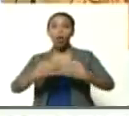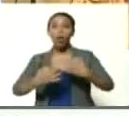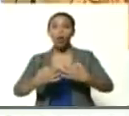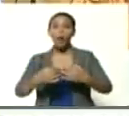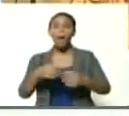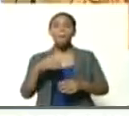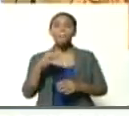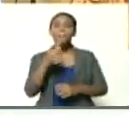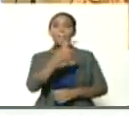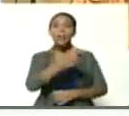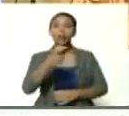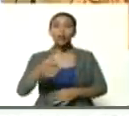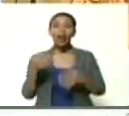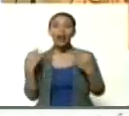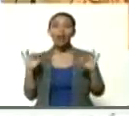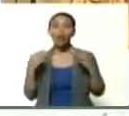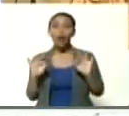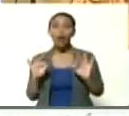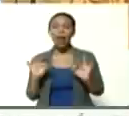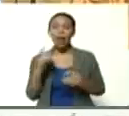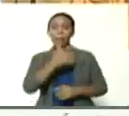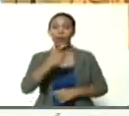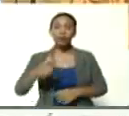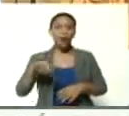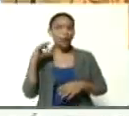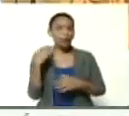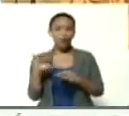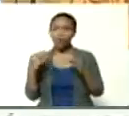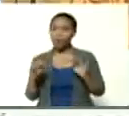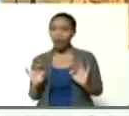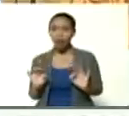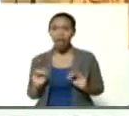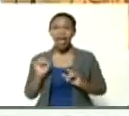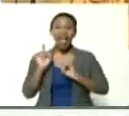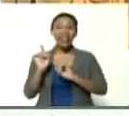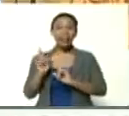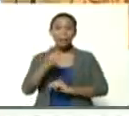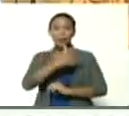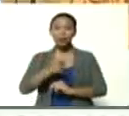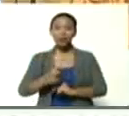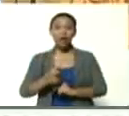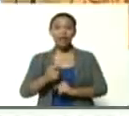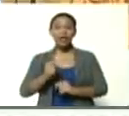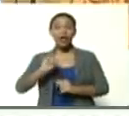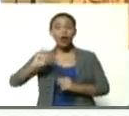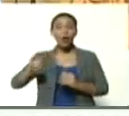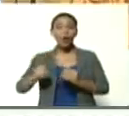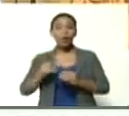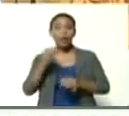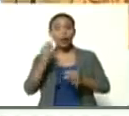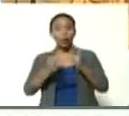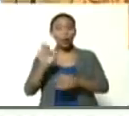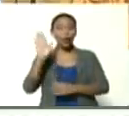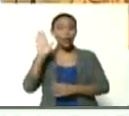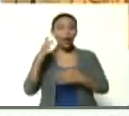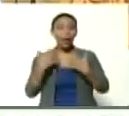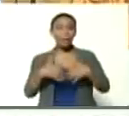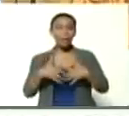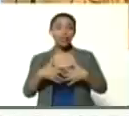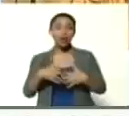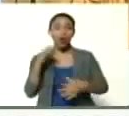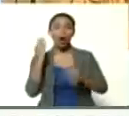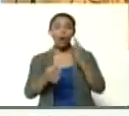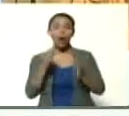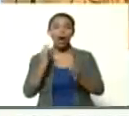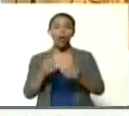personas naturales es la gente común. Las personas jurídicas son las empresas. Pero a los abogados les gusta